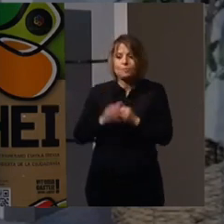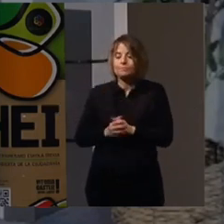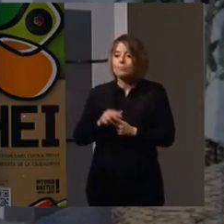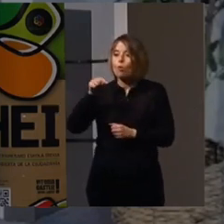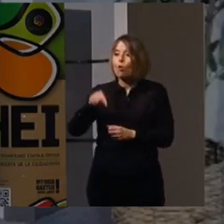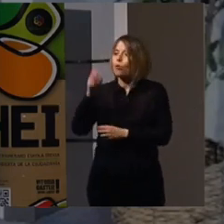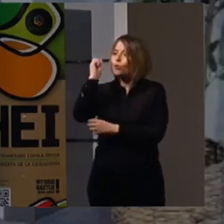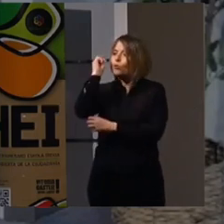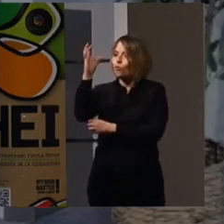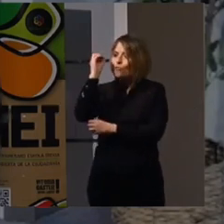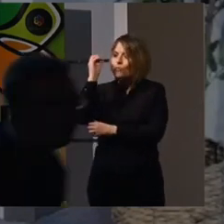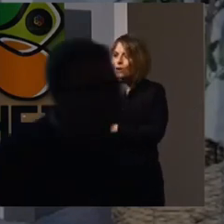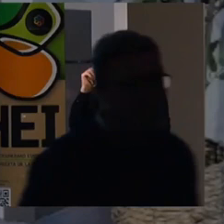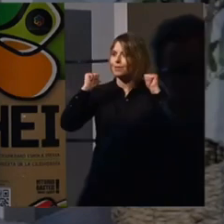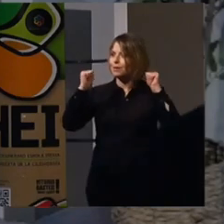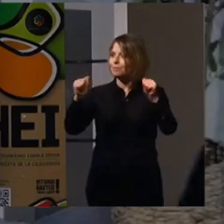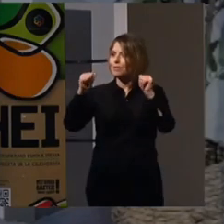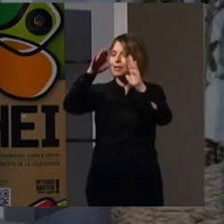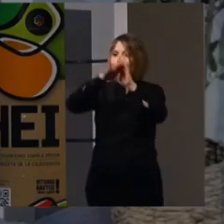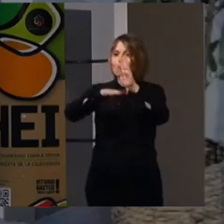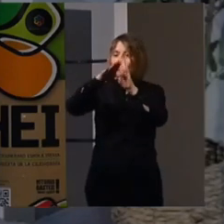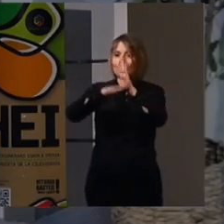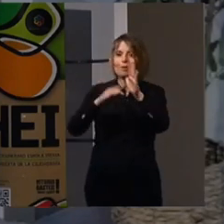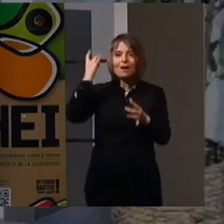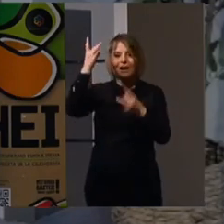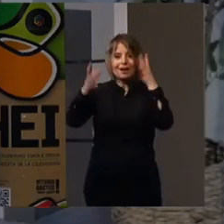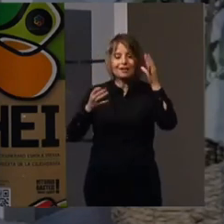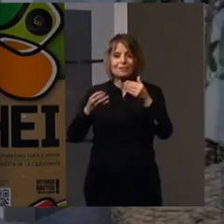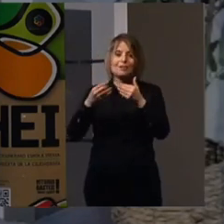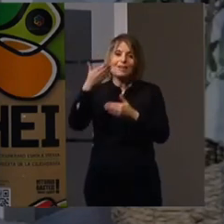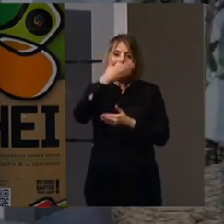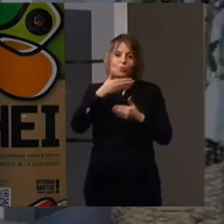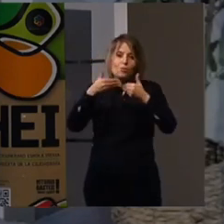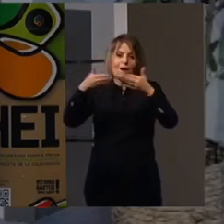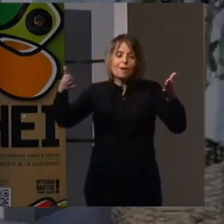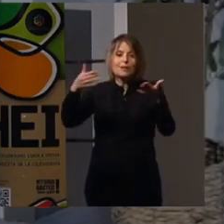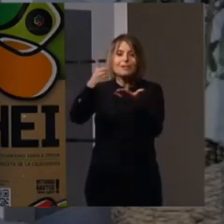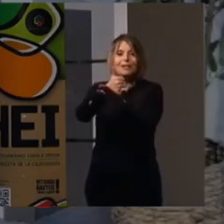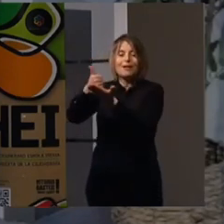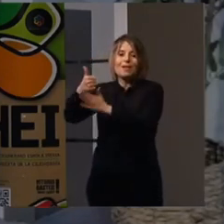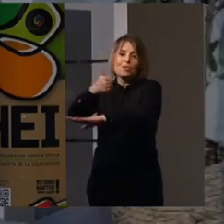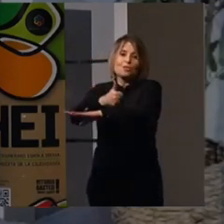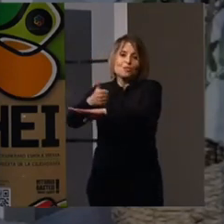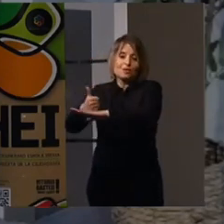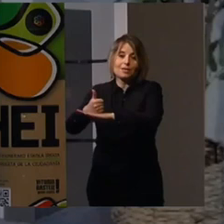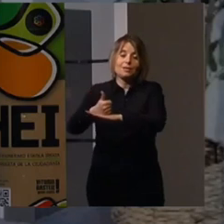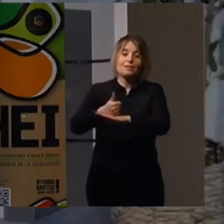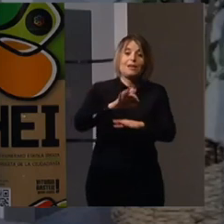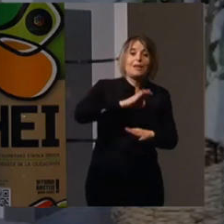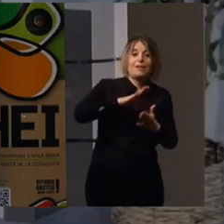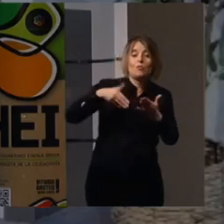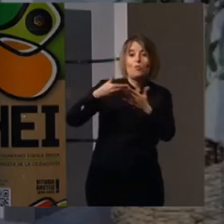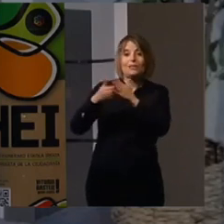con esta conferencia vamos a dar inicio a la nueva programación de actividades de la Escuela Abierta de Ciudadanía para este trimestre de enero a marzo